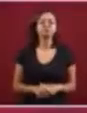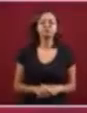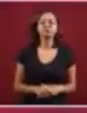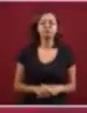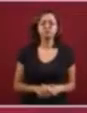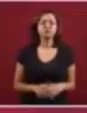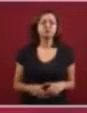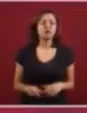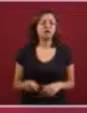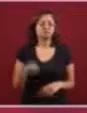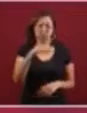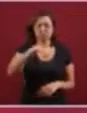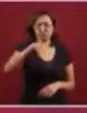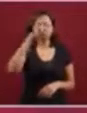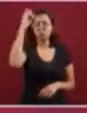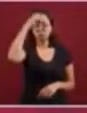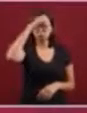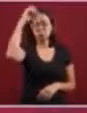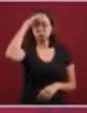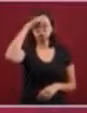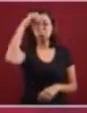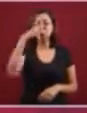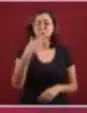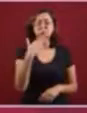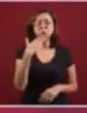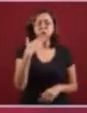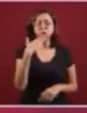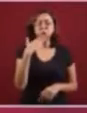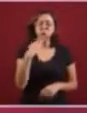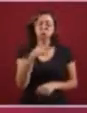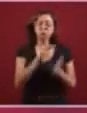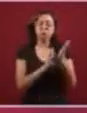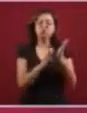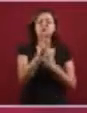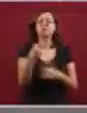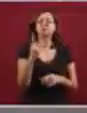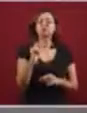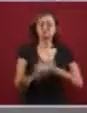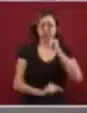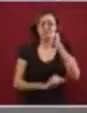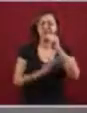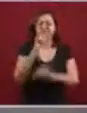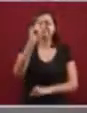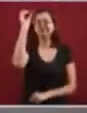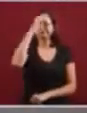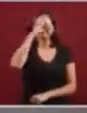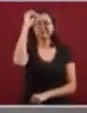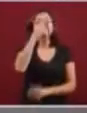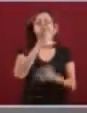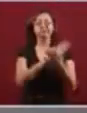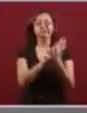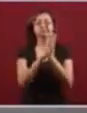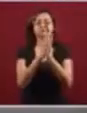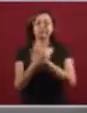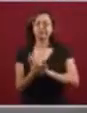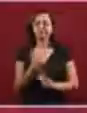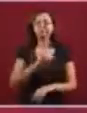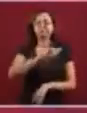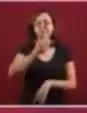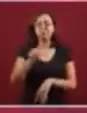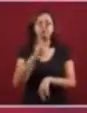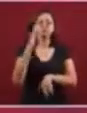en su derecho, pero iban a ir cambiando de parecer, poco a poco. Cuando tengan más